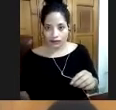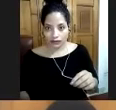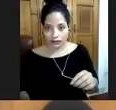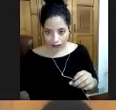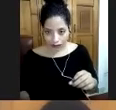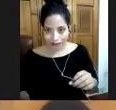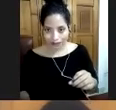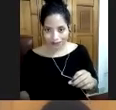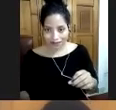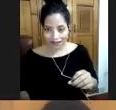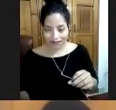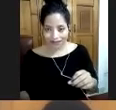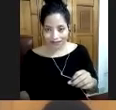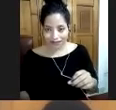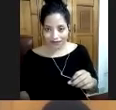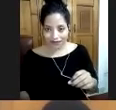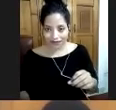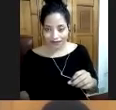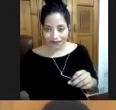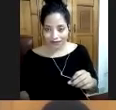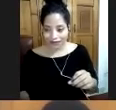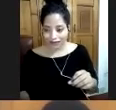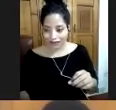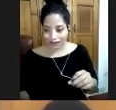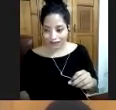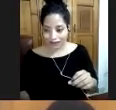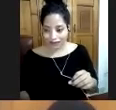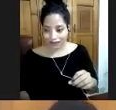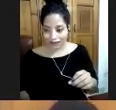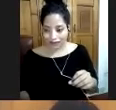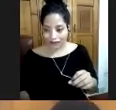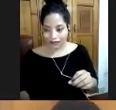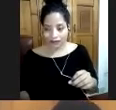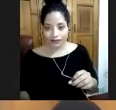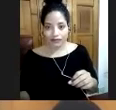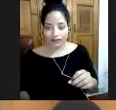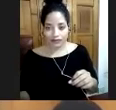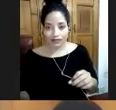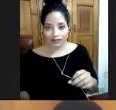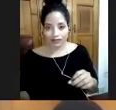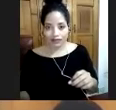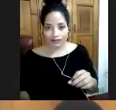las instituciones que realmente hacen este trabajo